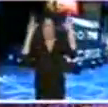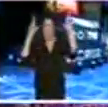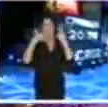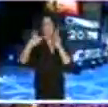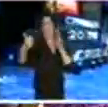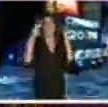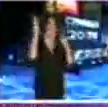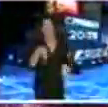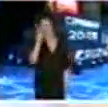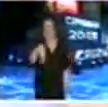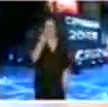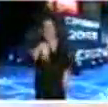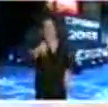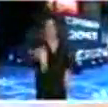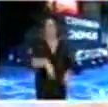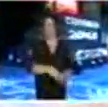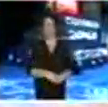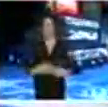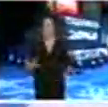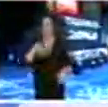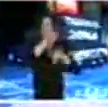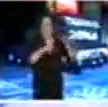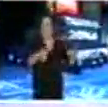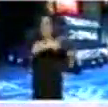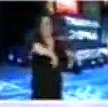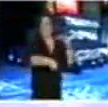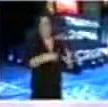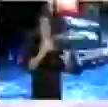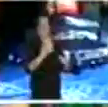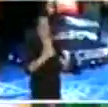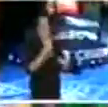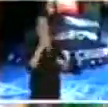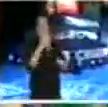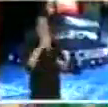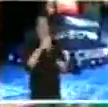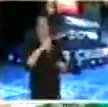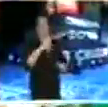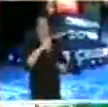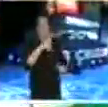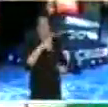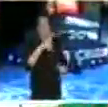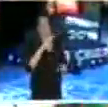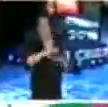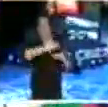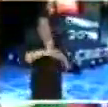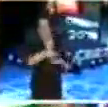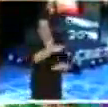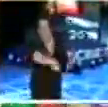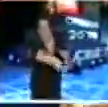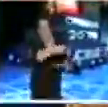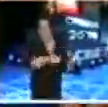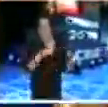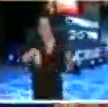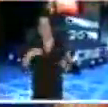libertad. Se suben sueldos, pasan sobres. Se cobran dietas a lo grande. A